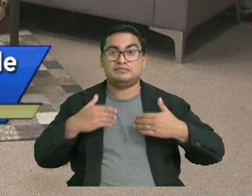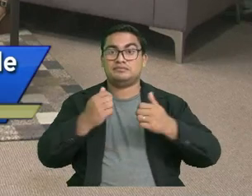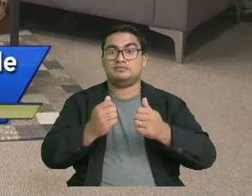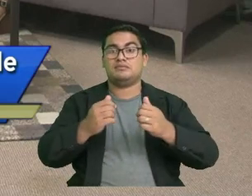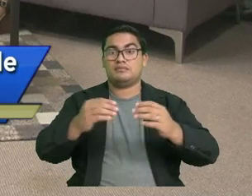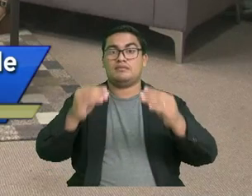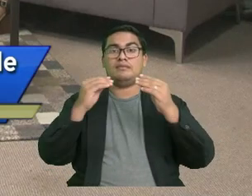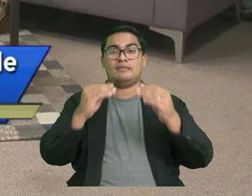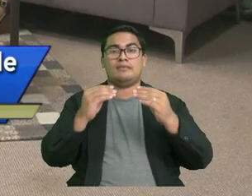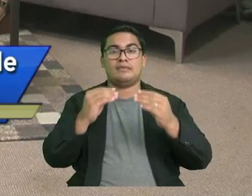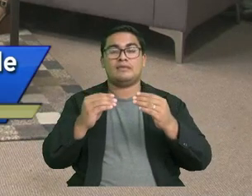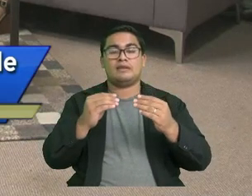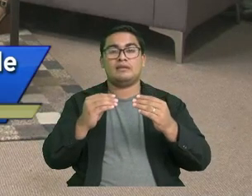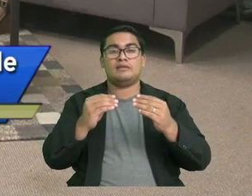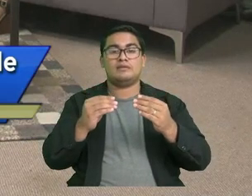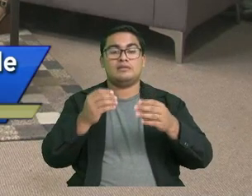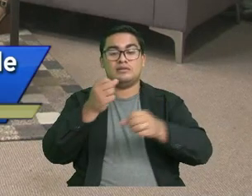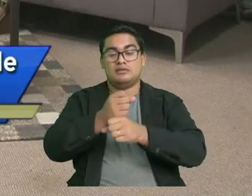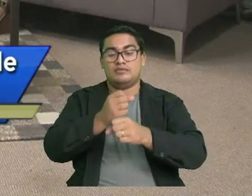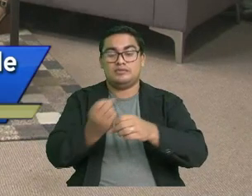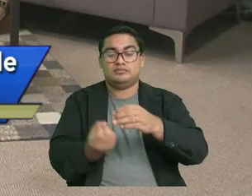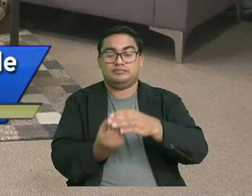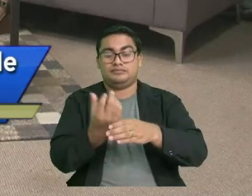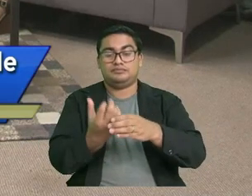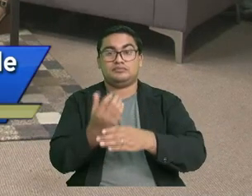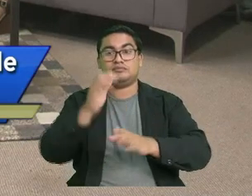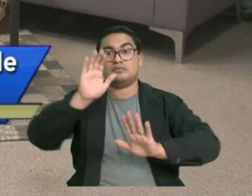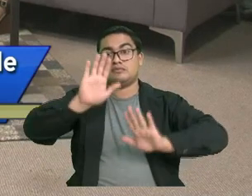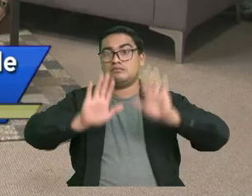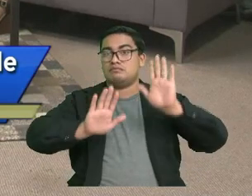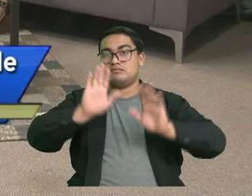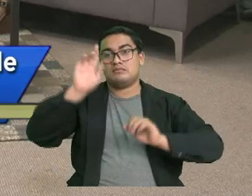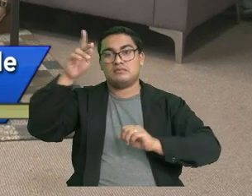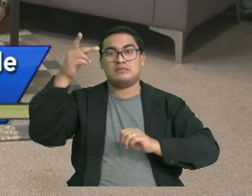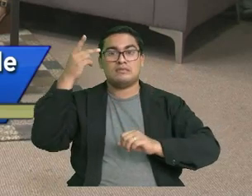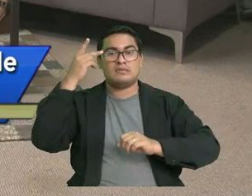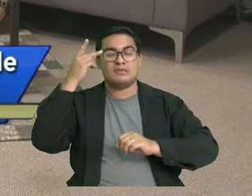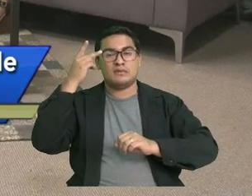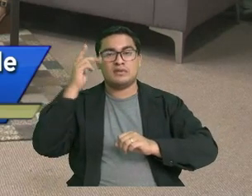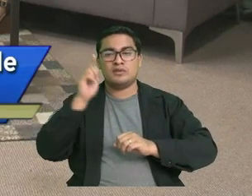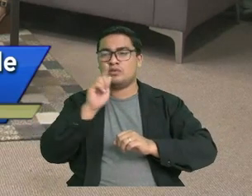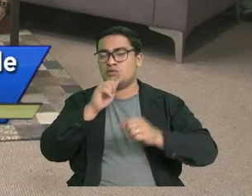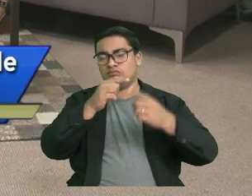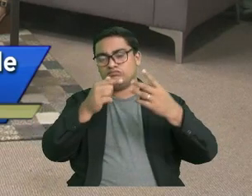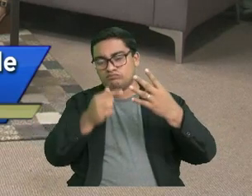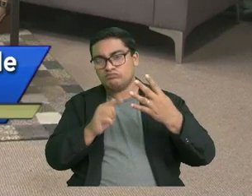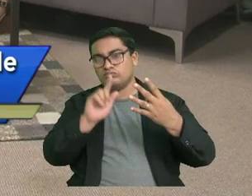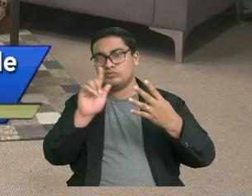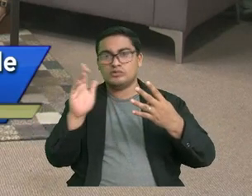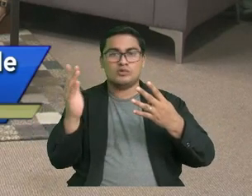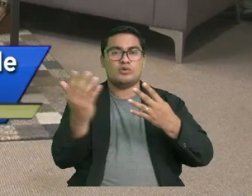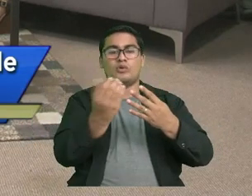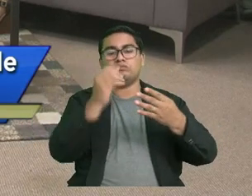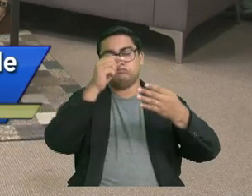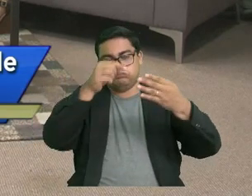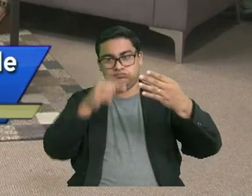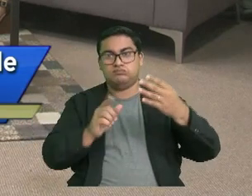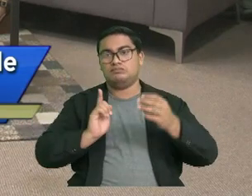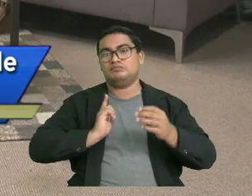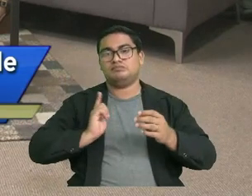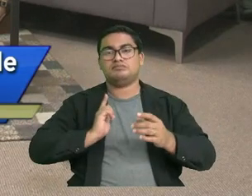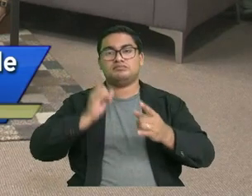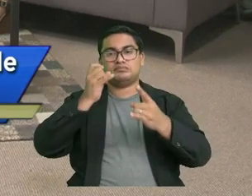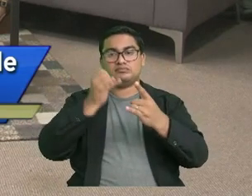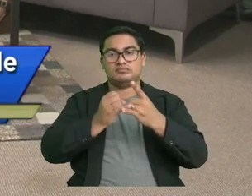la educación, la producción, la participación política, todas tienen indicadores de